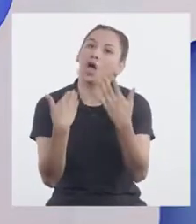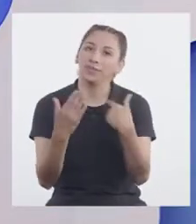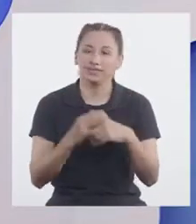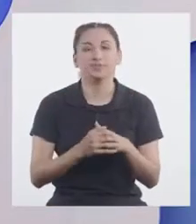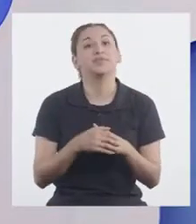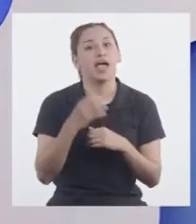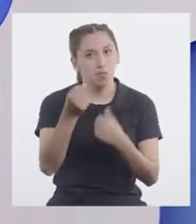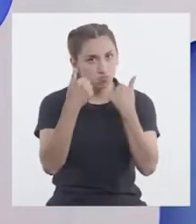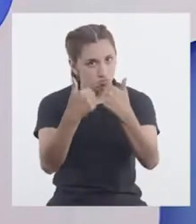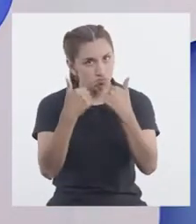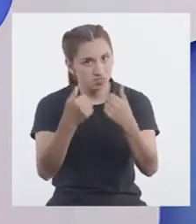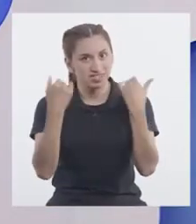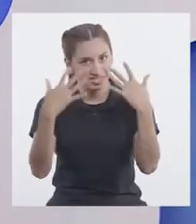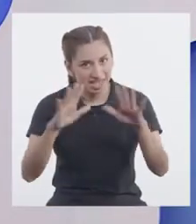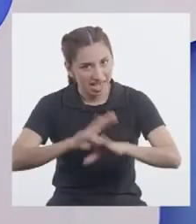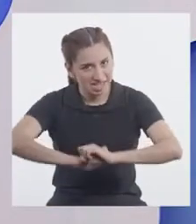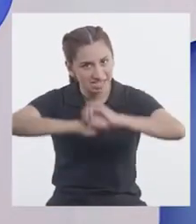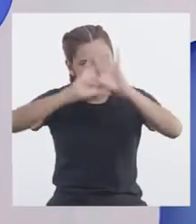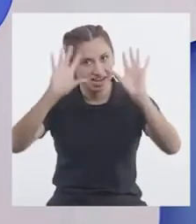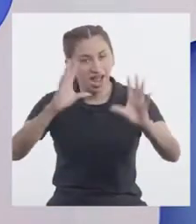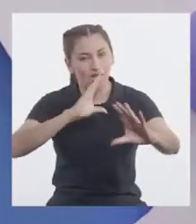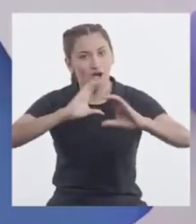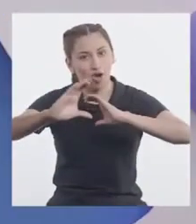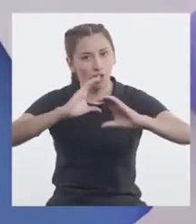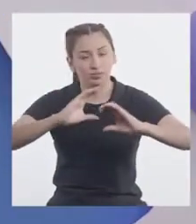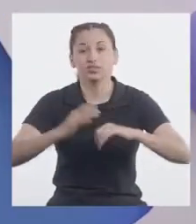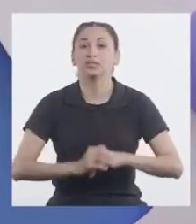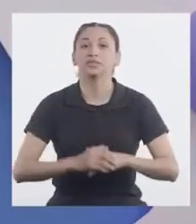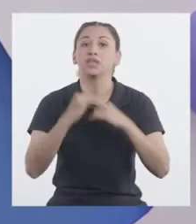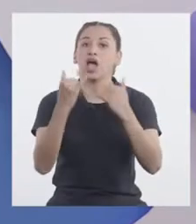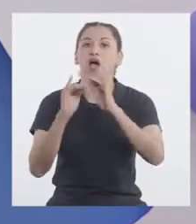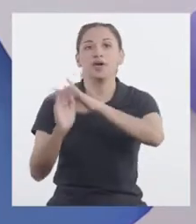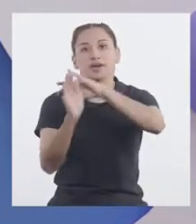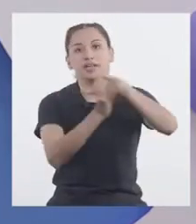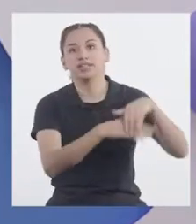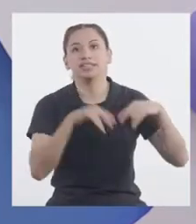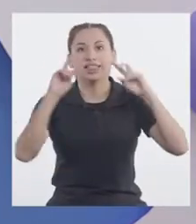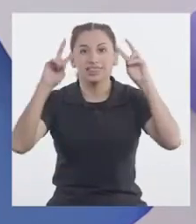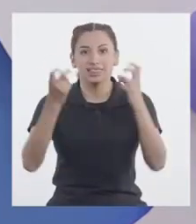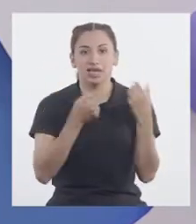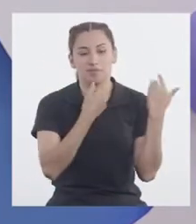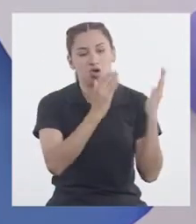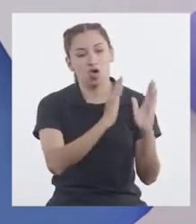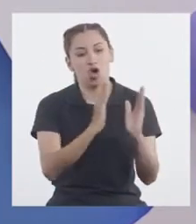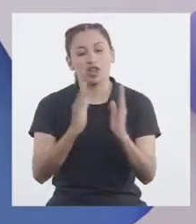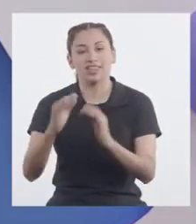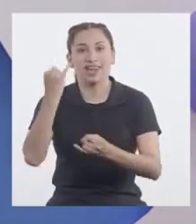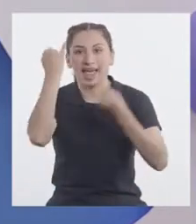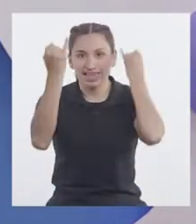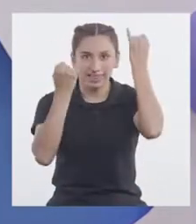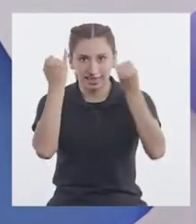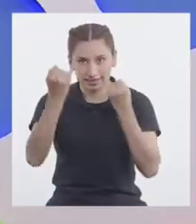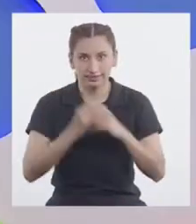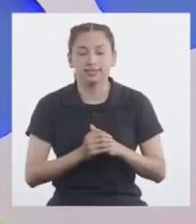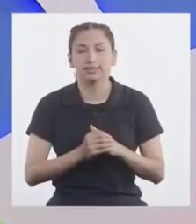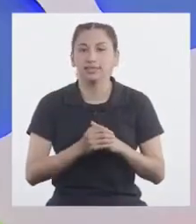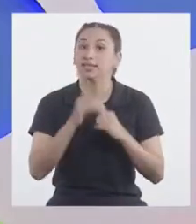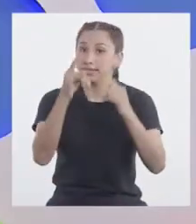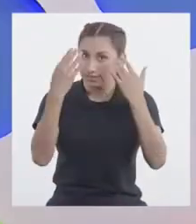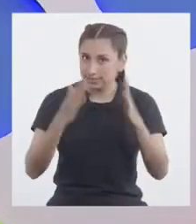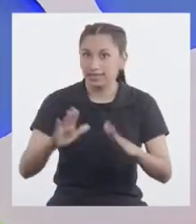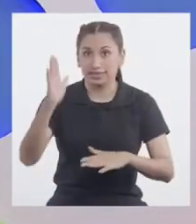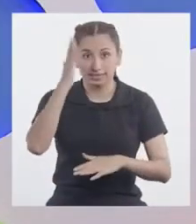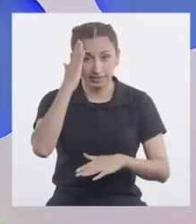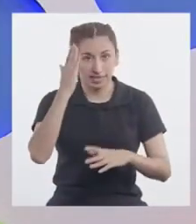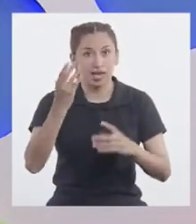bien, ya tenemos clara la situación comunicativa. Ahora toca ver la organización de las ideas. Y ya